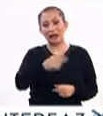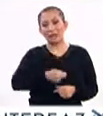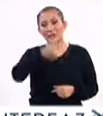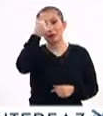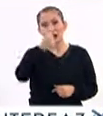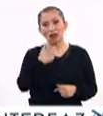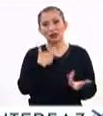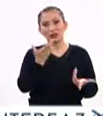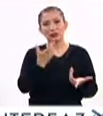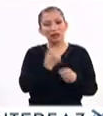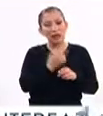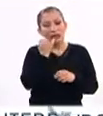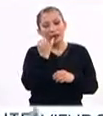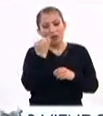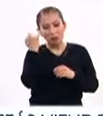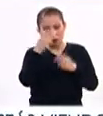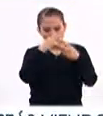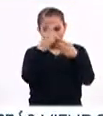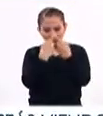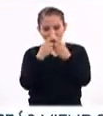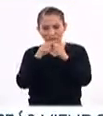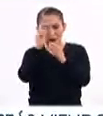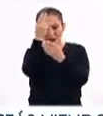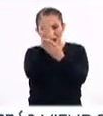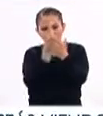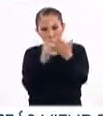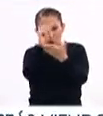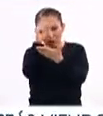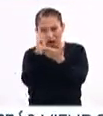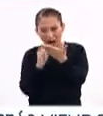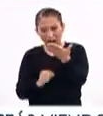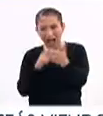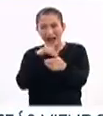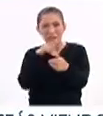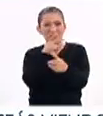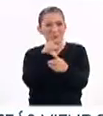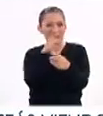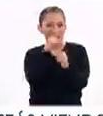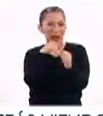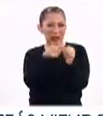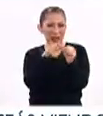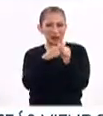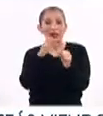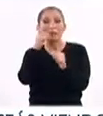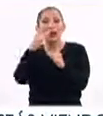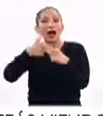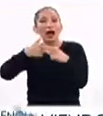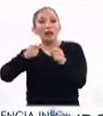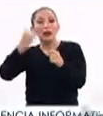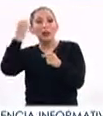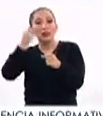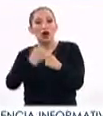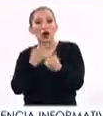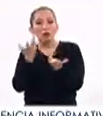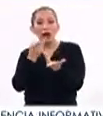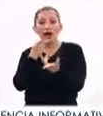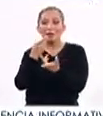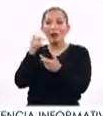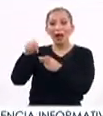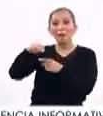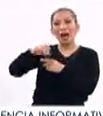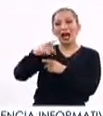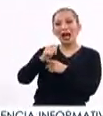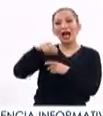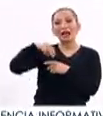primeros kanjis o los primeros ideogramas. También para aprender japonés a través de expresiones usadas en el manga